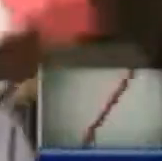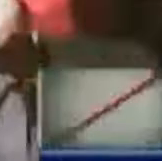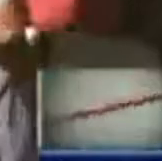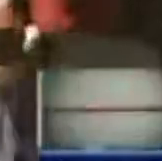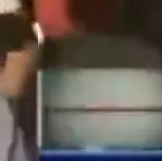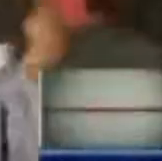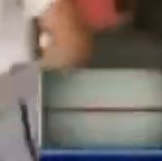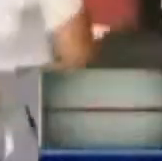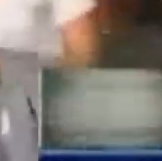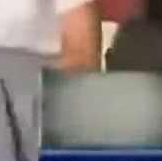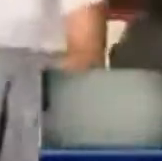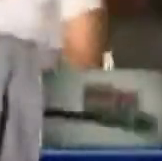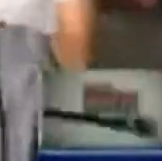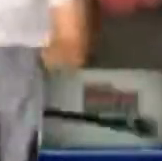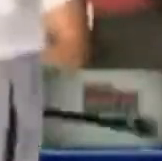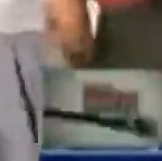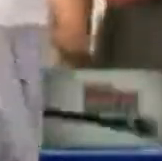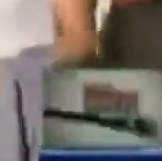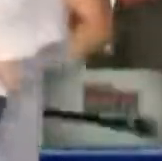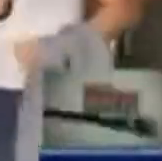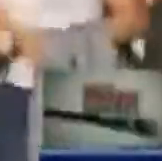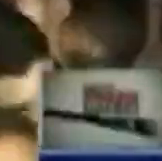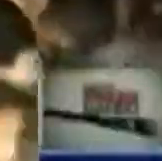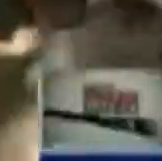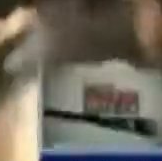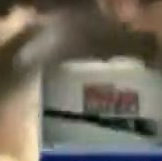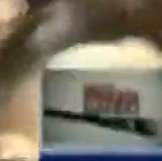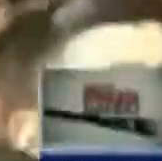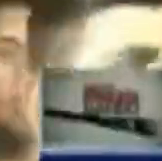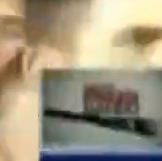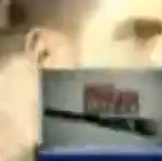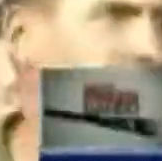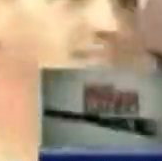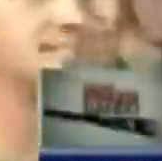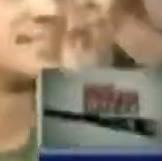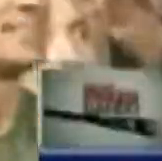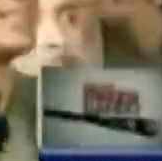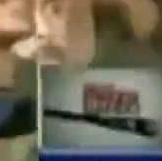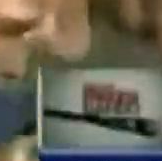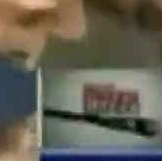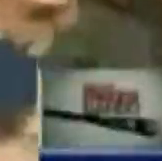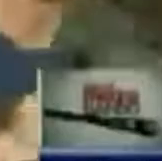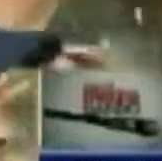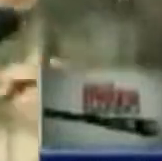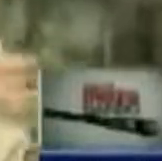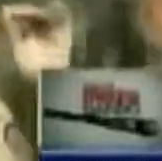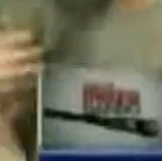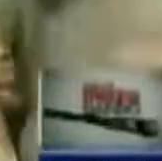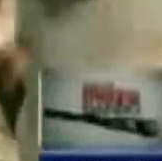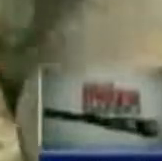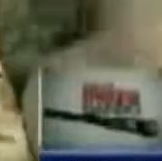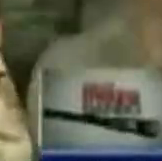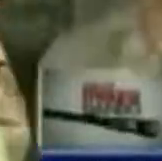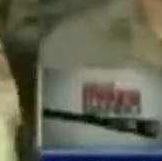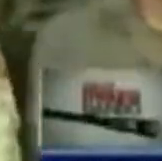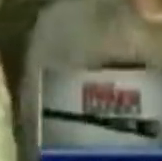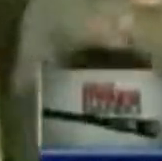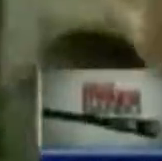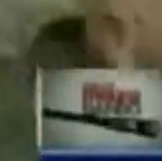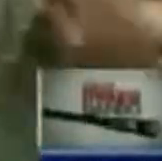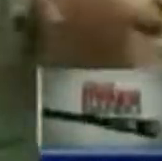estremecerá porque bailando parece que se fuera de mar hoy